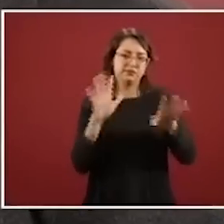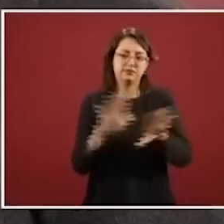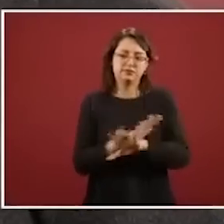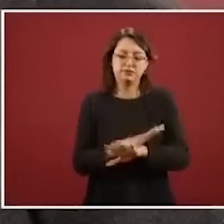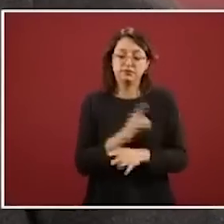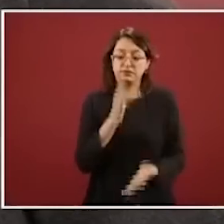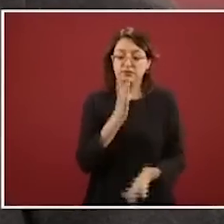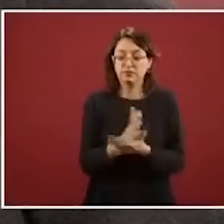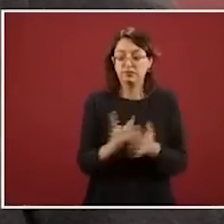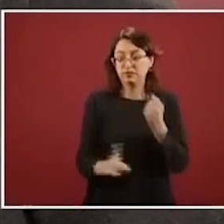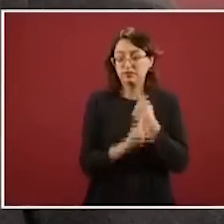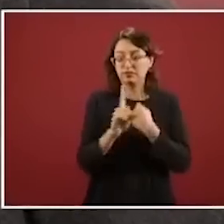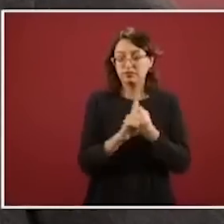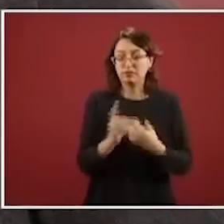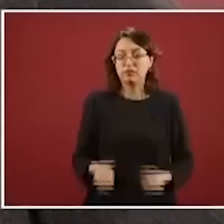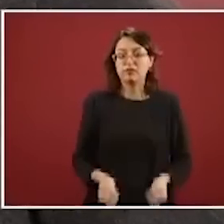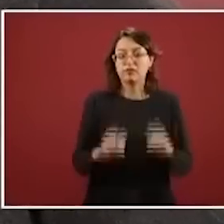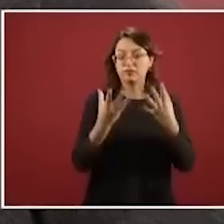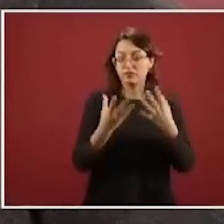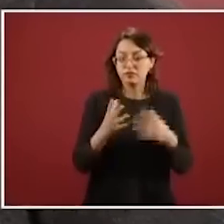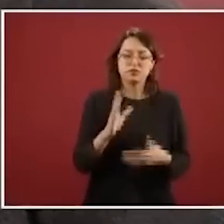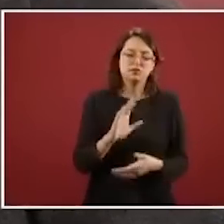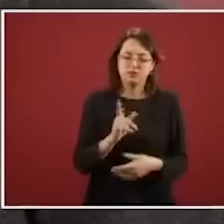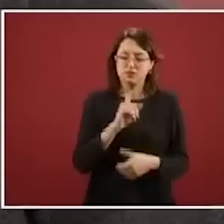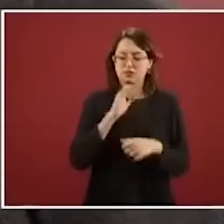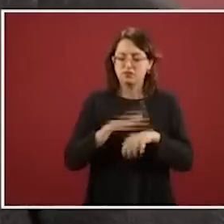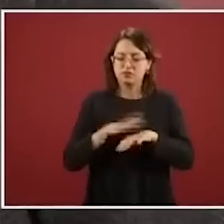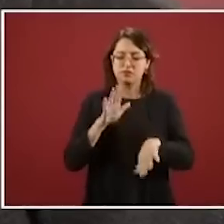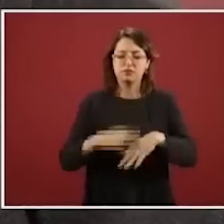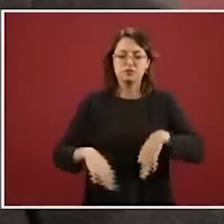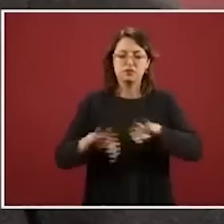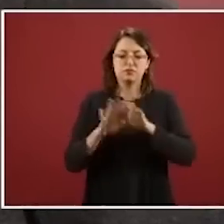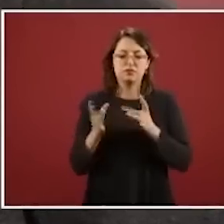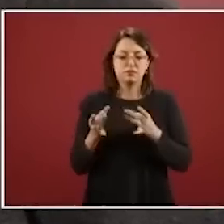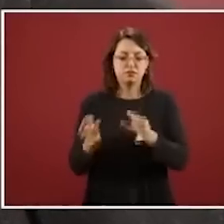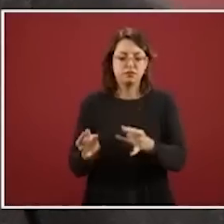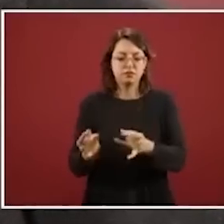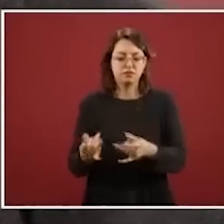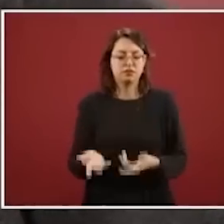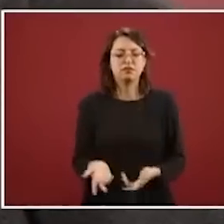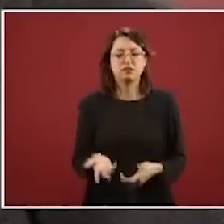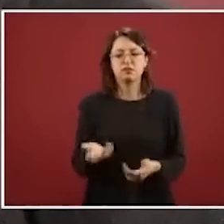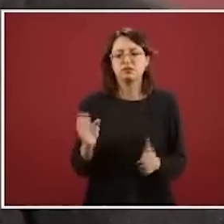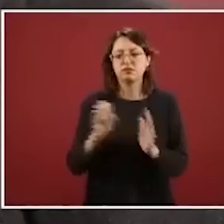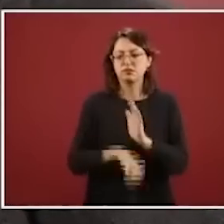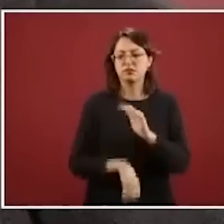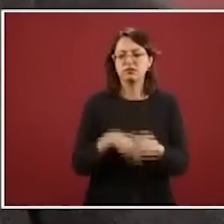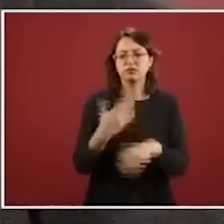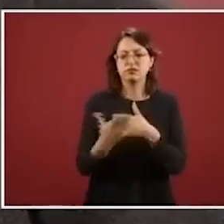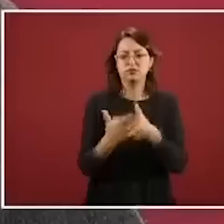No es solamente un problema de cantidad también, sino de calidad. México, por ejemplo, ofertas como las que se van a